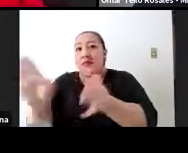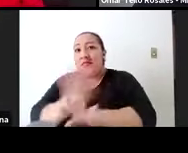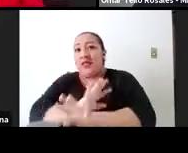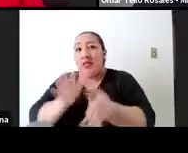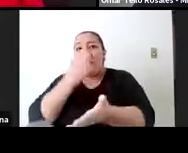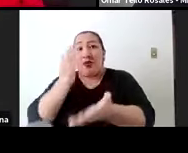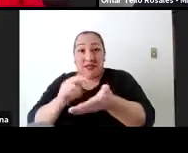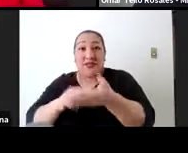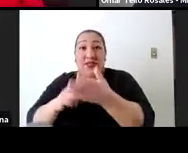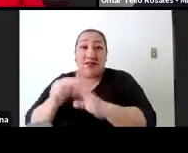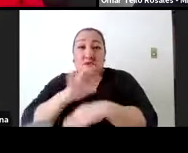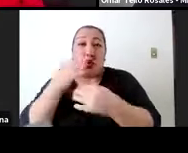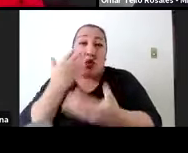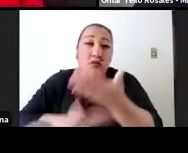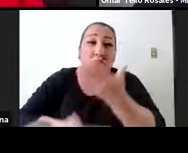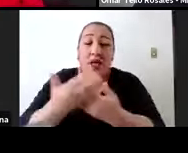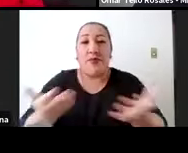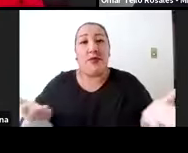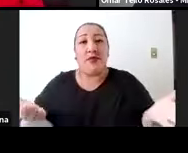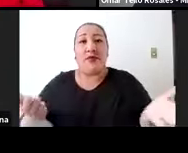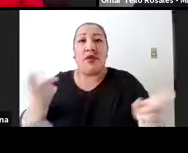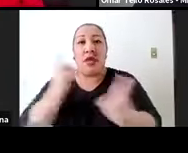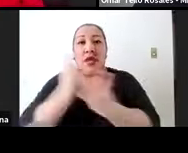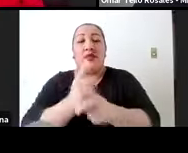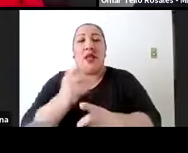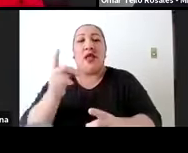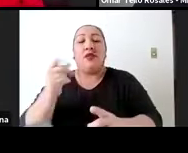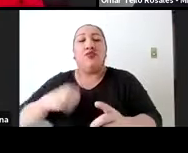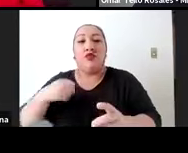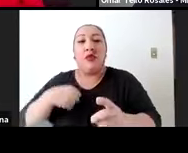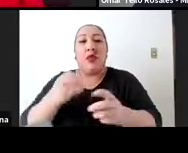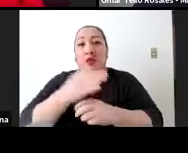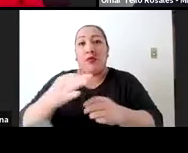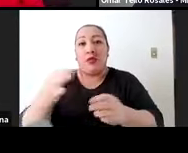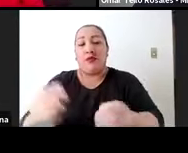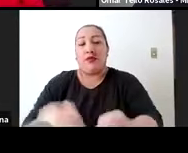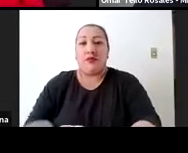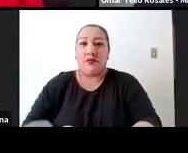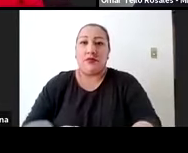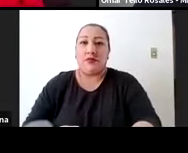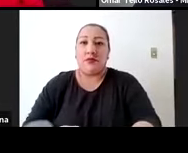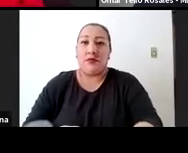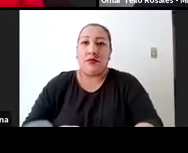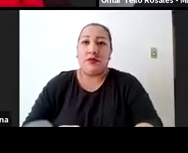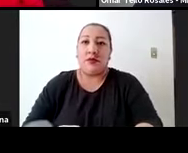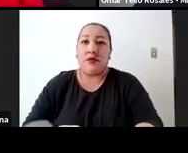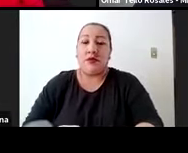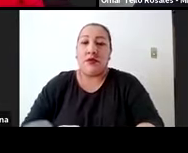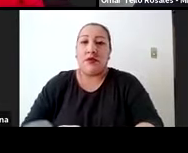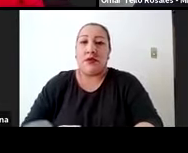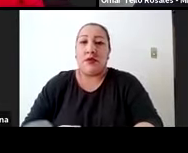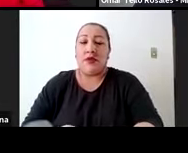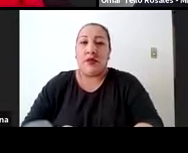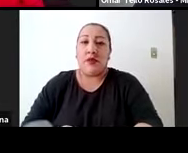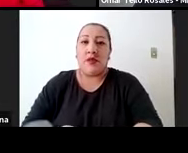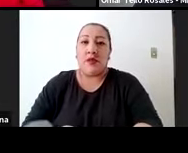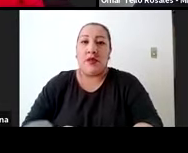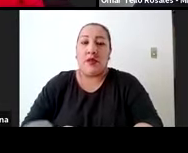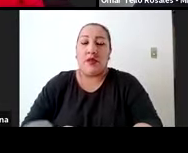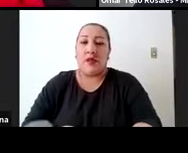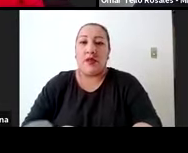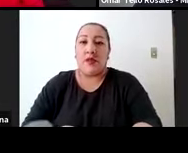de todo el trámite hacia los gobiernos locales. Que todos tengan cuenta de ahorros o cuenta de ahorros